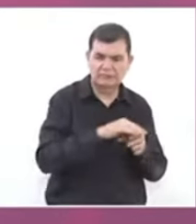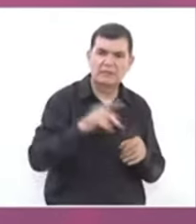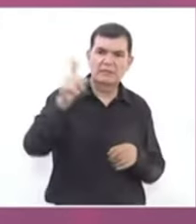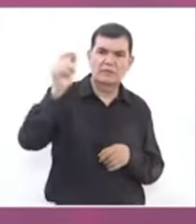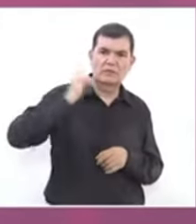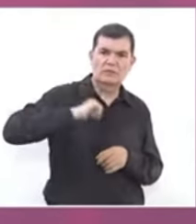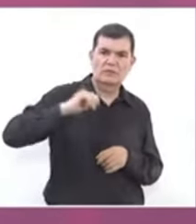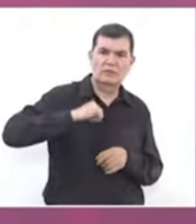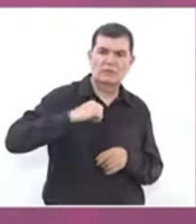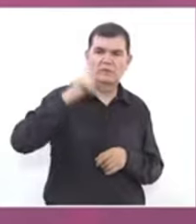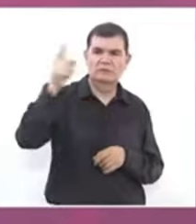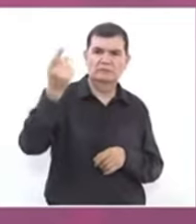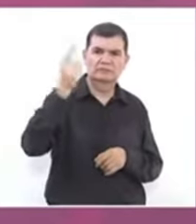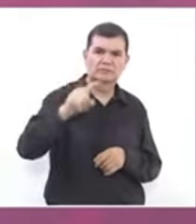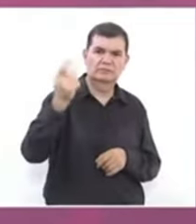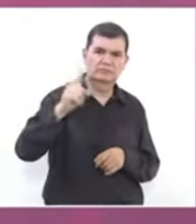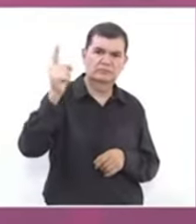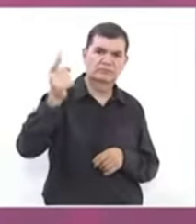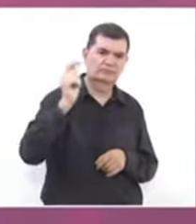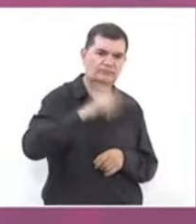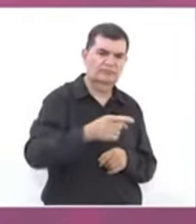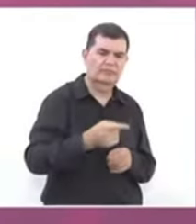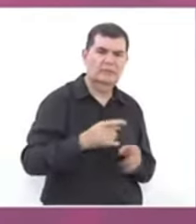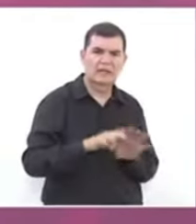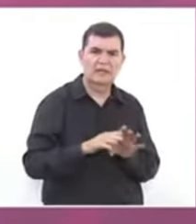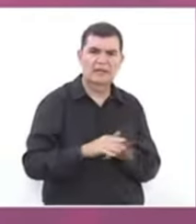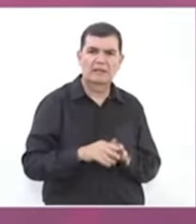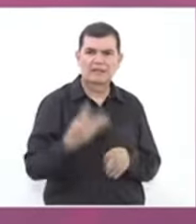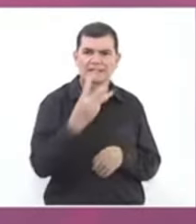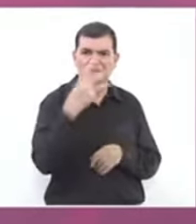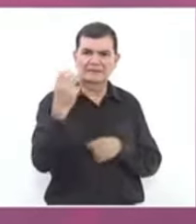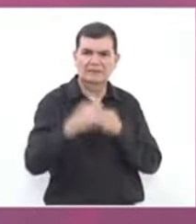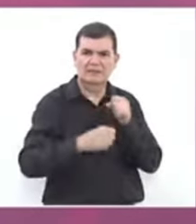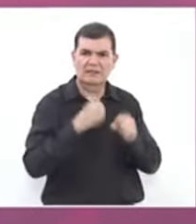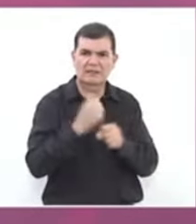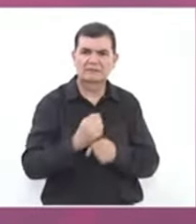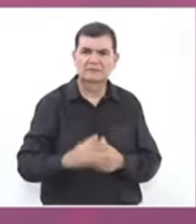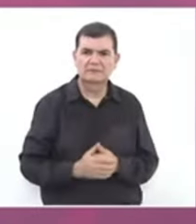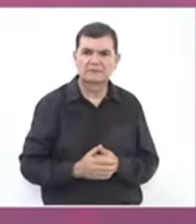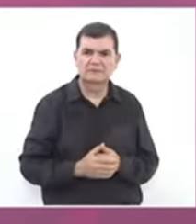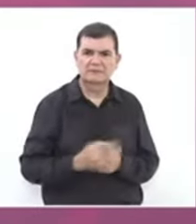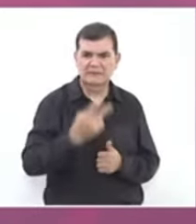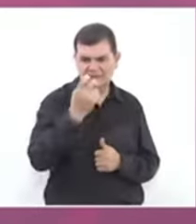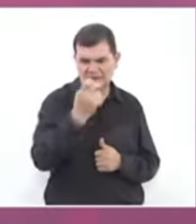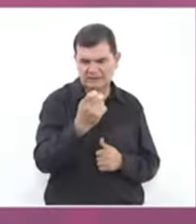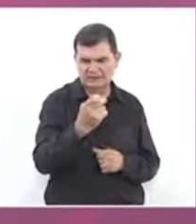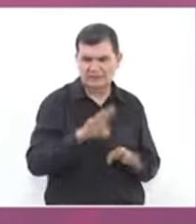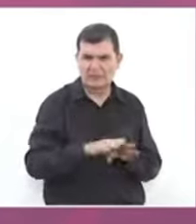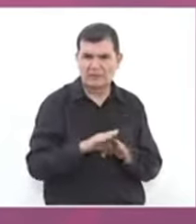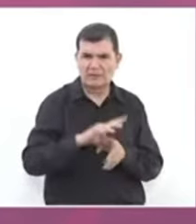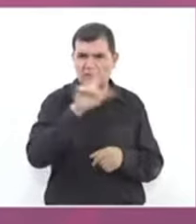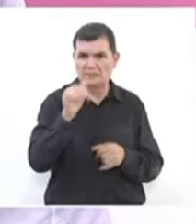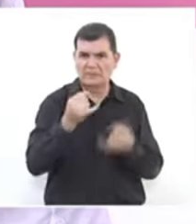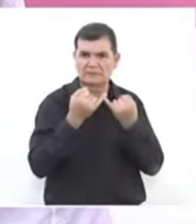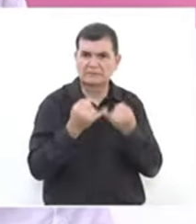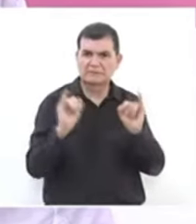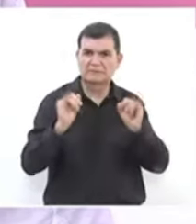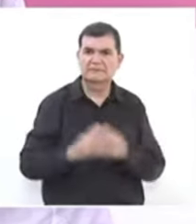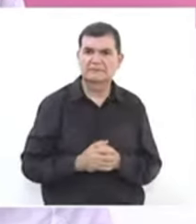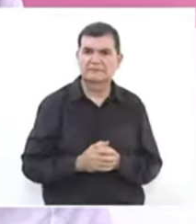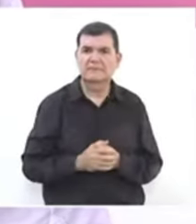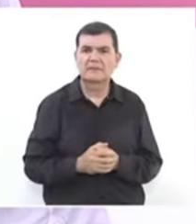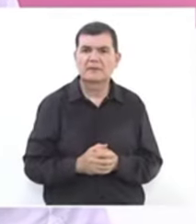entonces los designaban. 300 años. Luego viene la independencia, porque